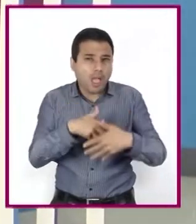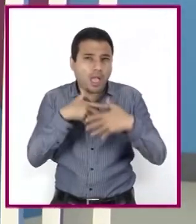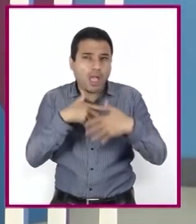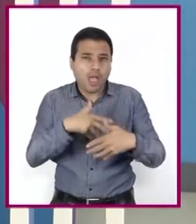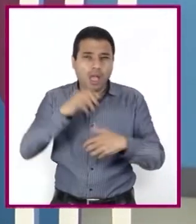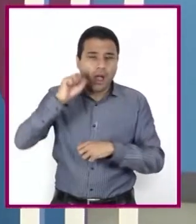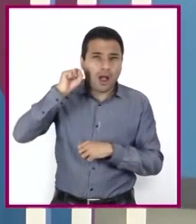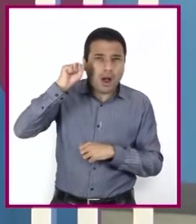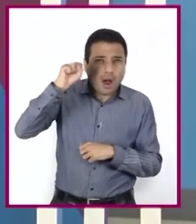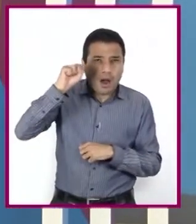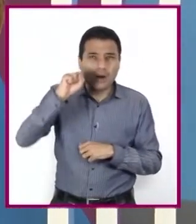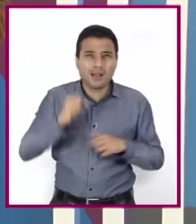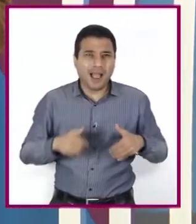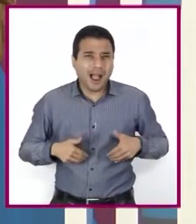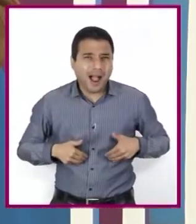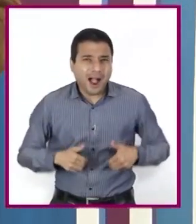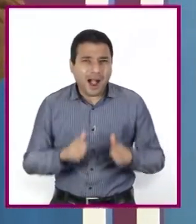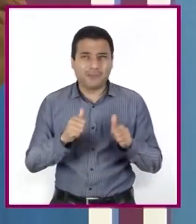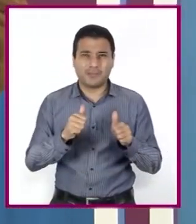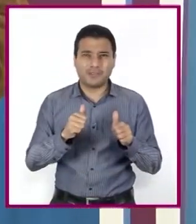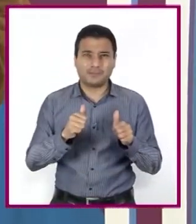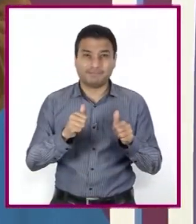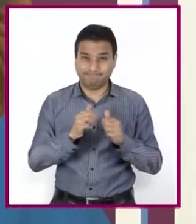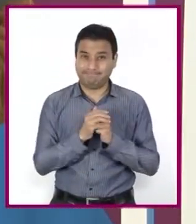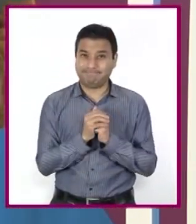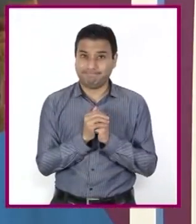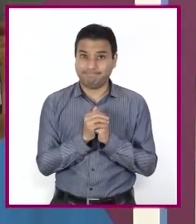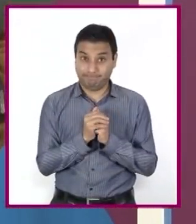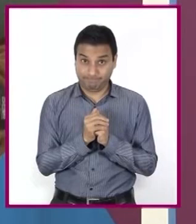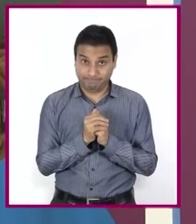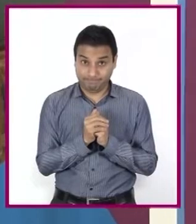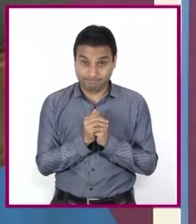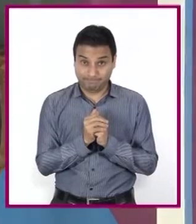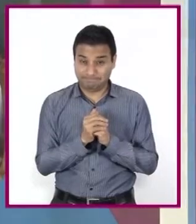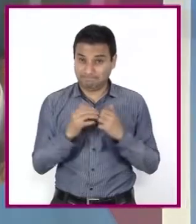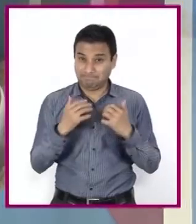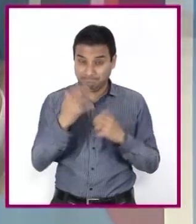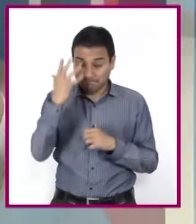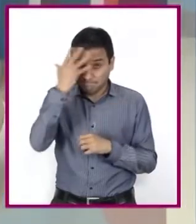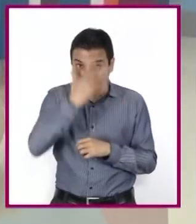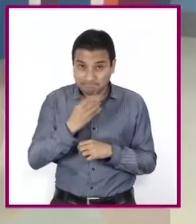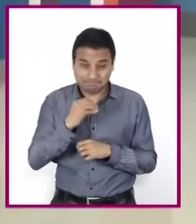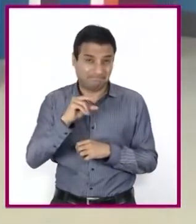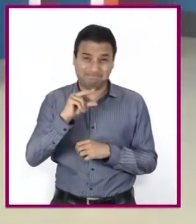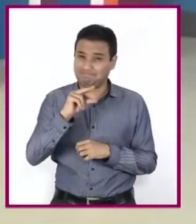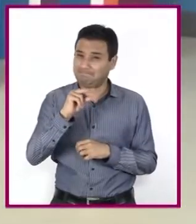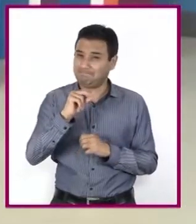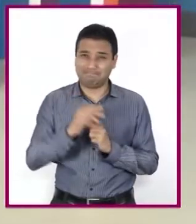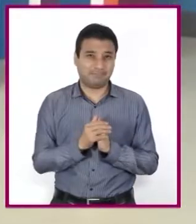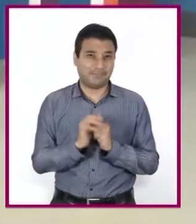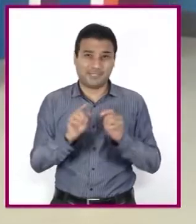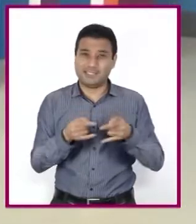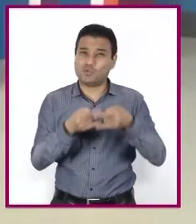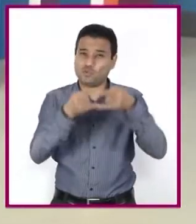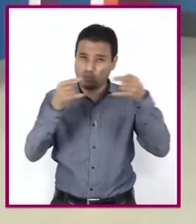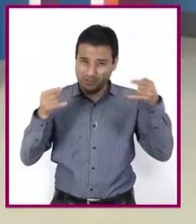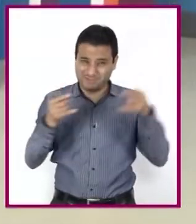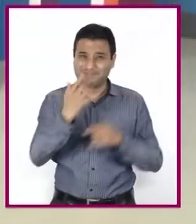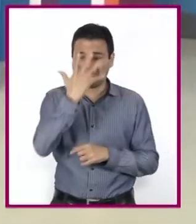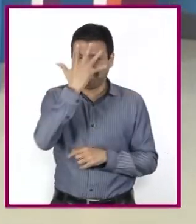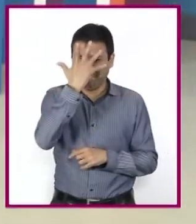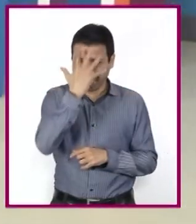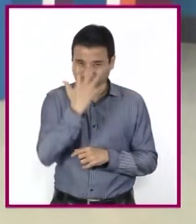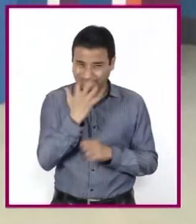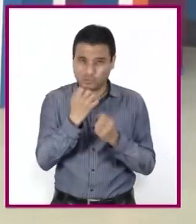hambre, no estaban por deliquios literarios, sino más bien por una historia pura y dura.